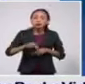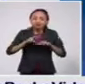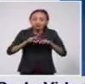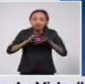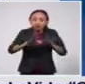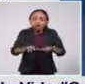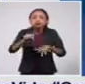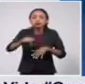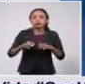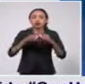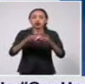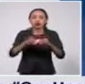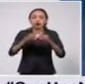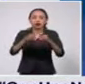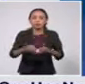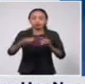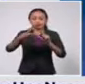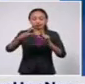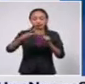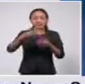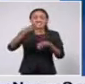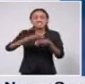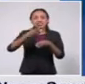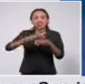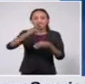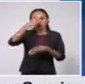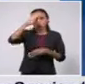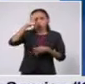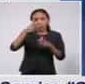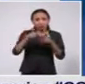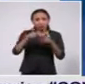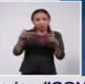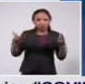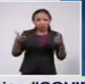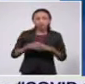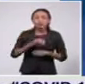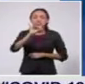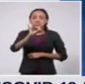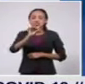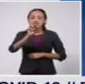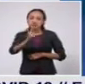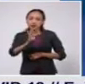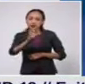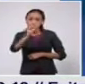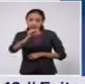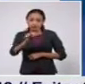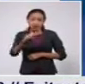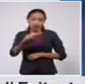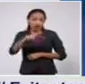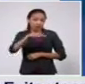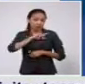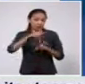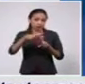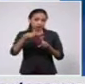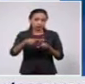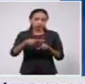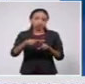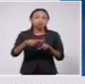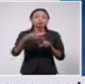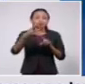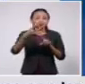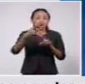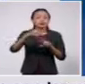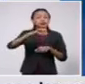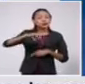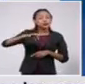territorio. Santiago de Cuba incrementando, 73 casos ayer. Pinar 46,